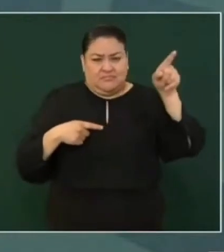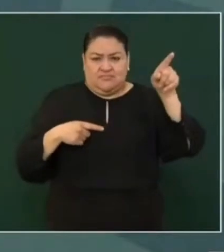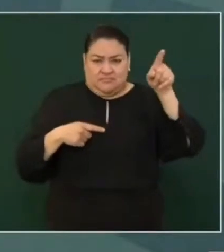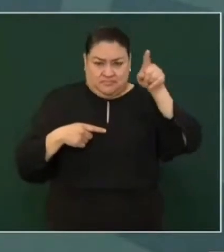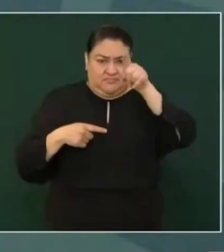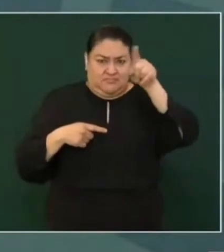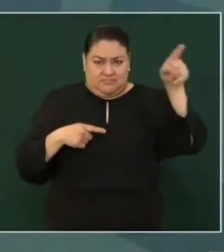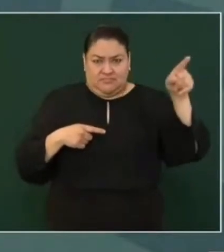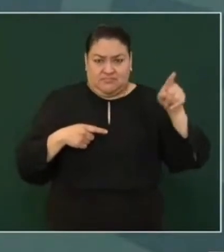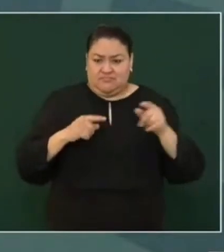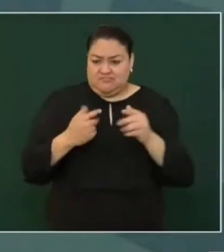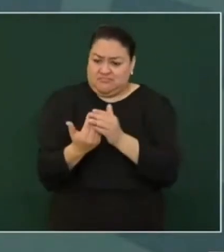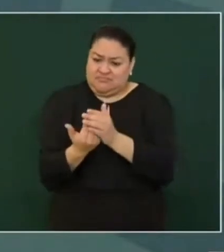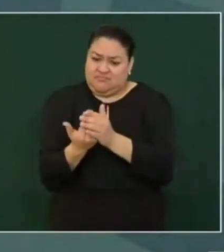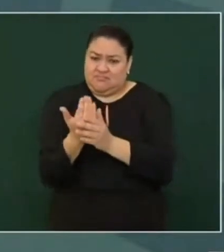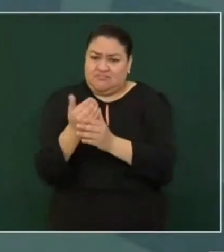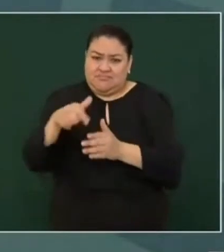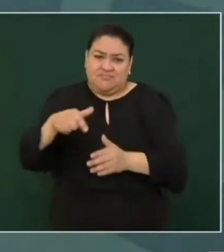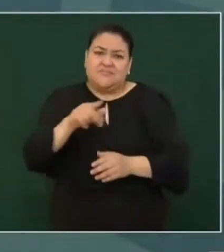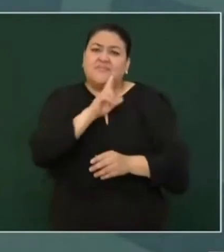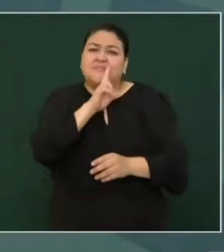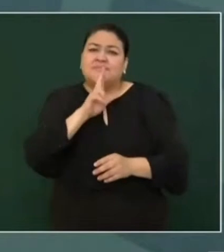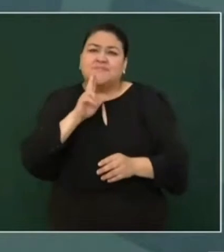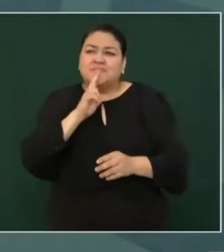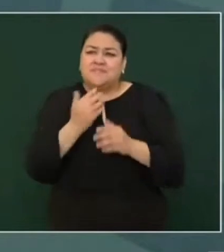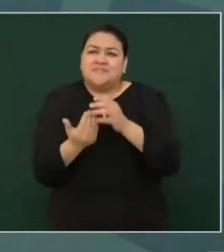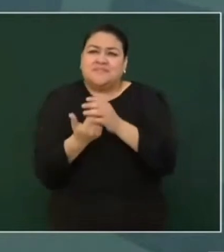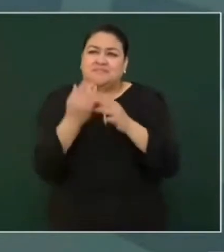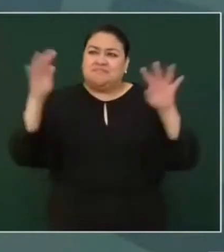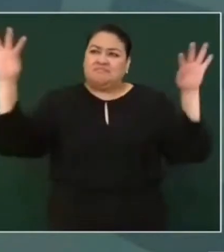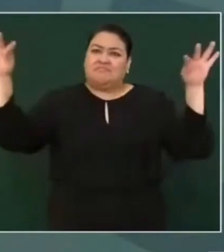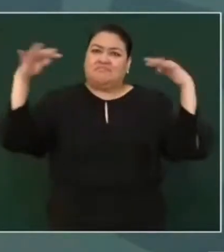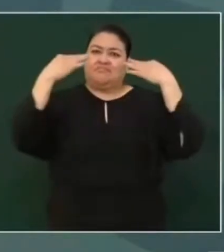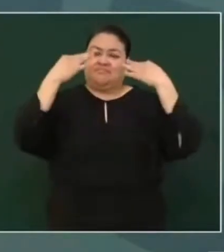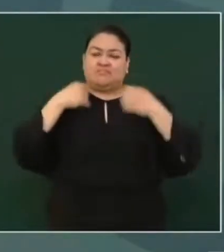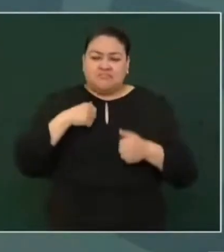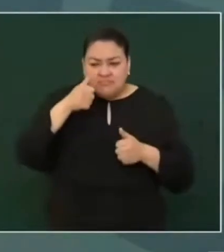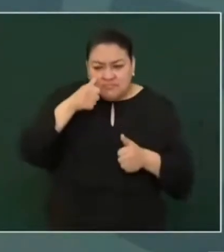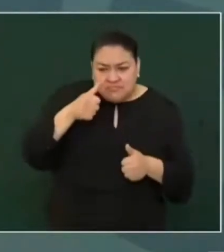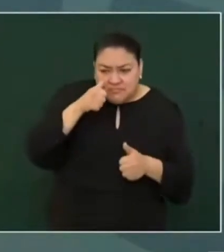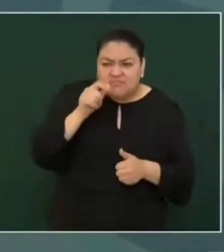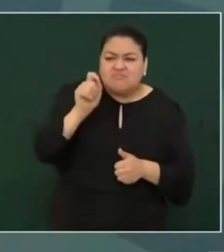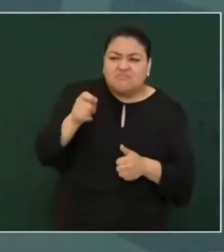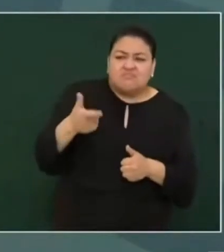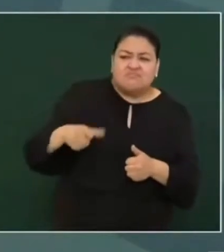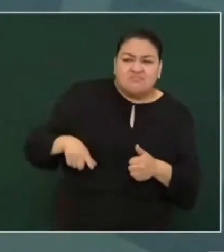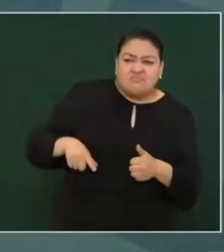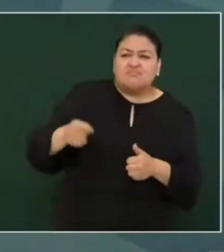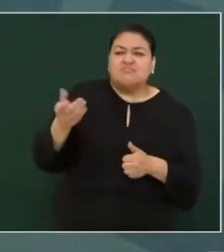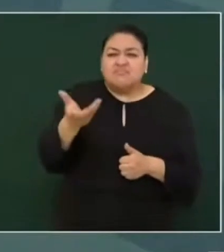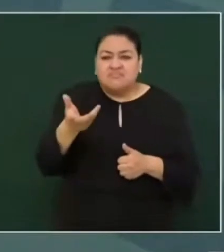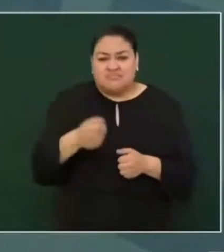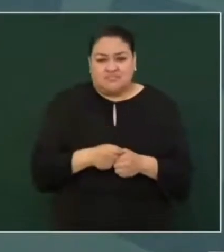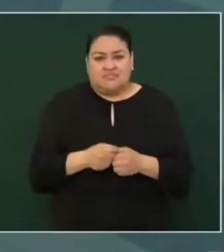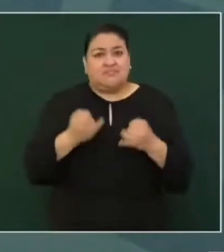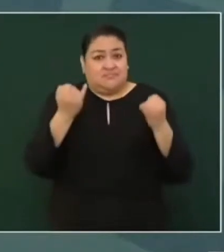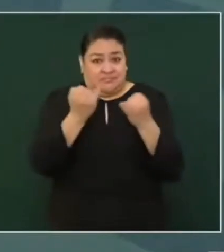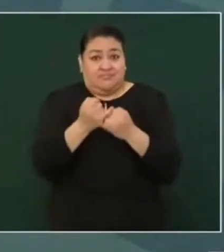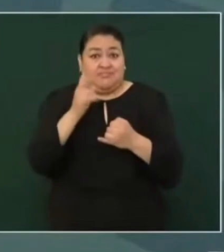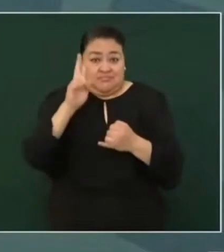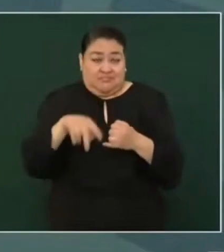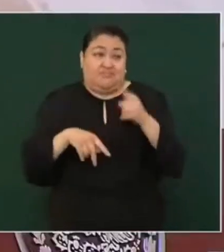estas mañaneras y están pendientes, sobre todo nuestros